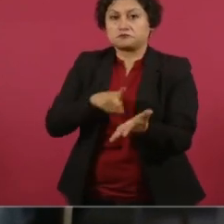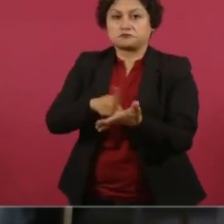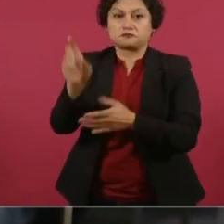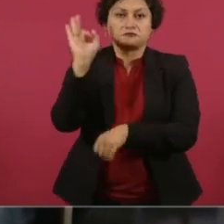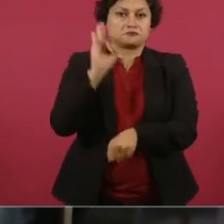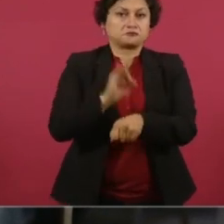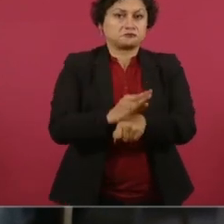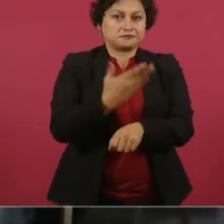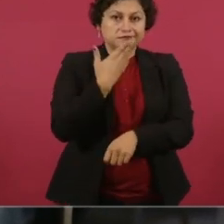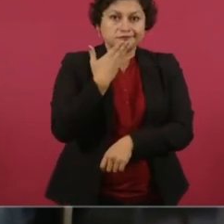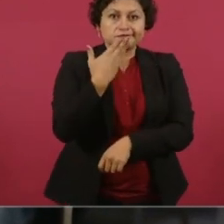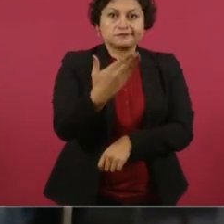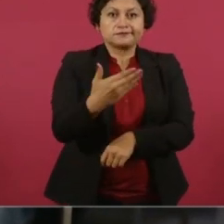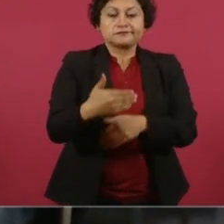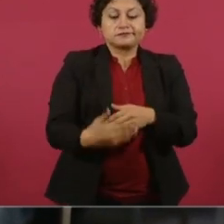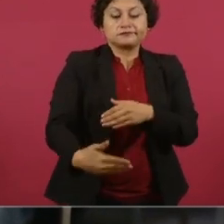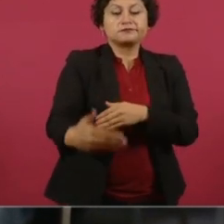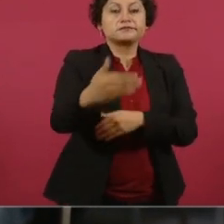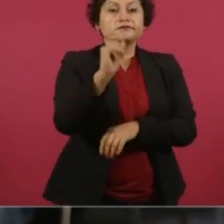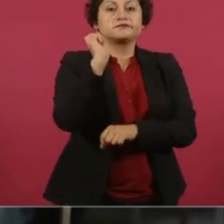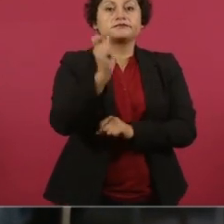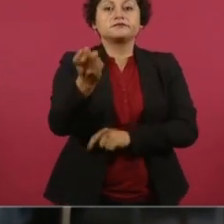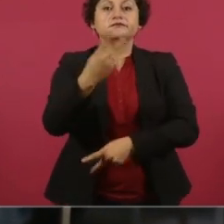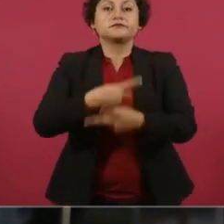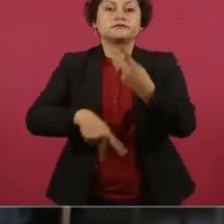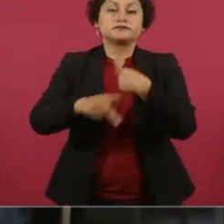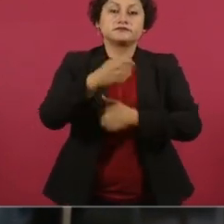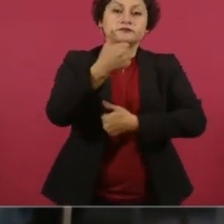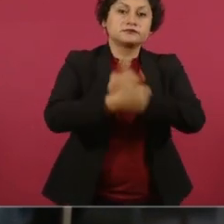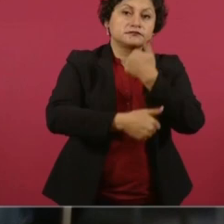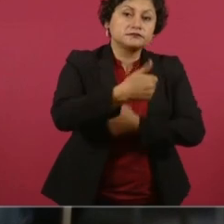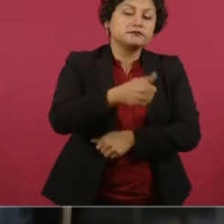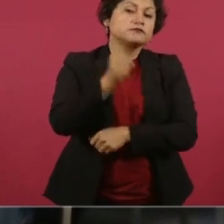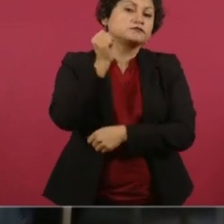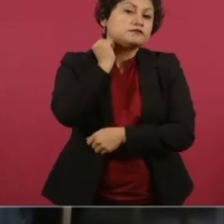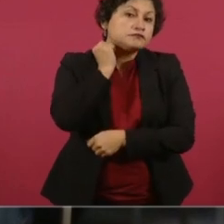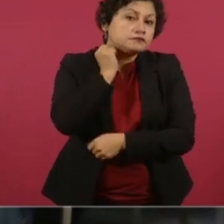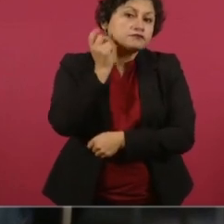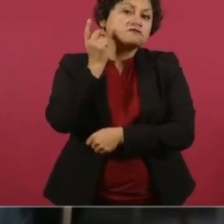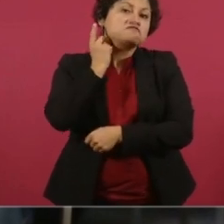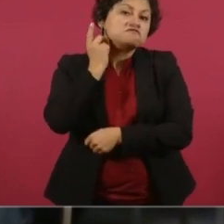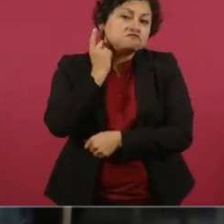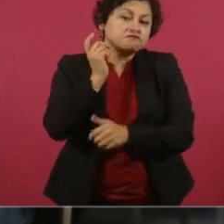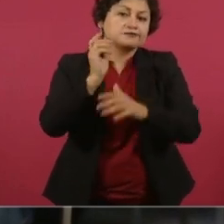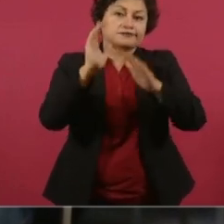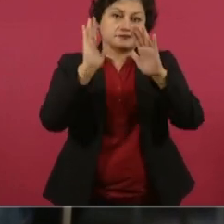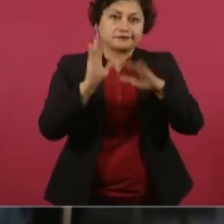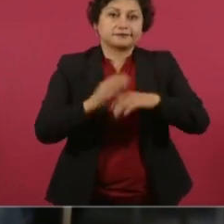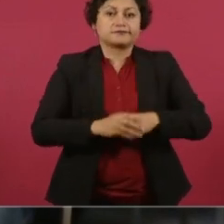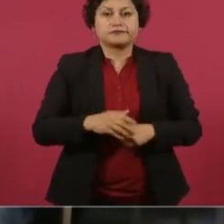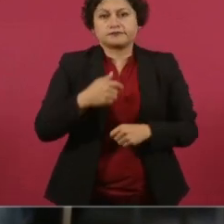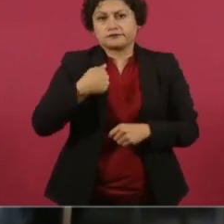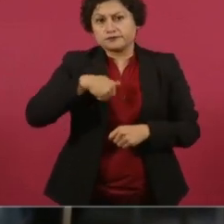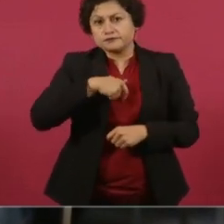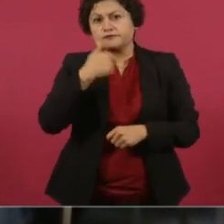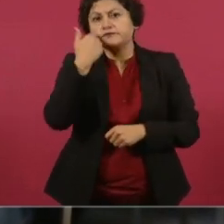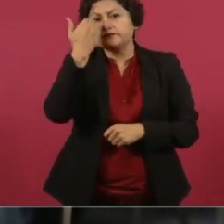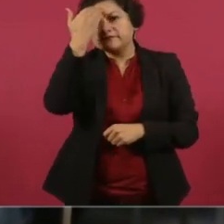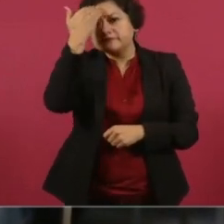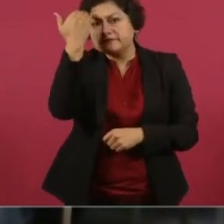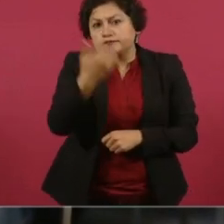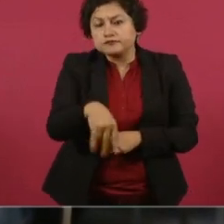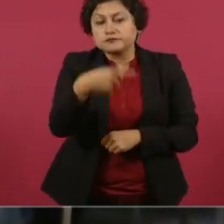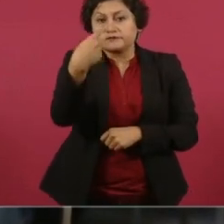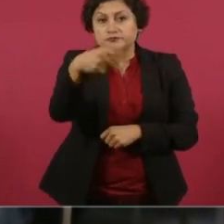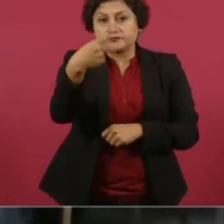los tiempos también ya para candidatos a senadores, a diputados. Nos gustaría saber si dentro del gabinete, dentro